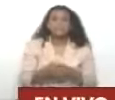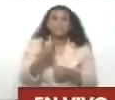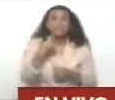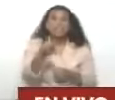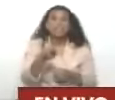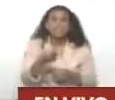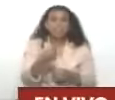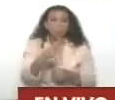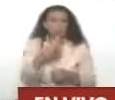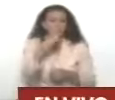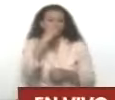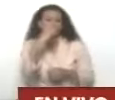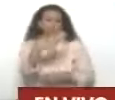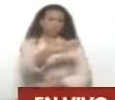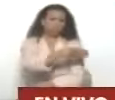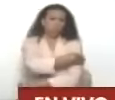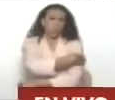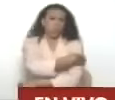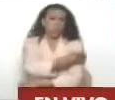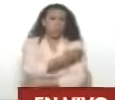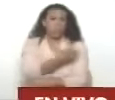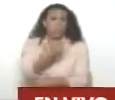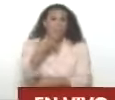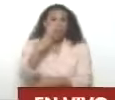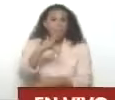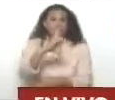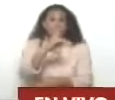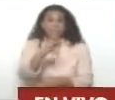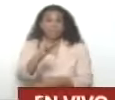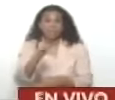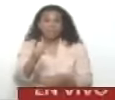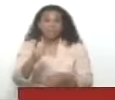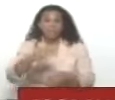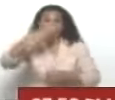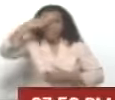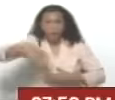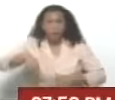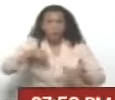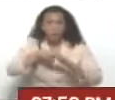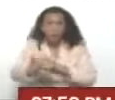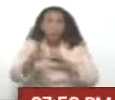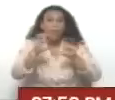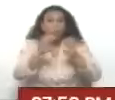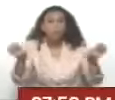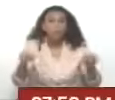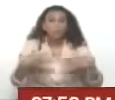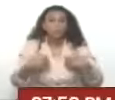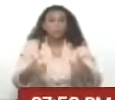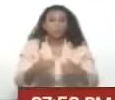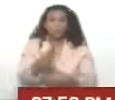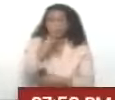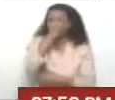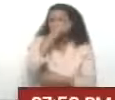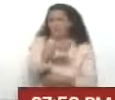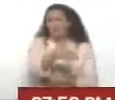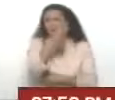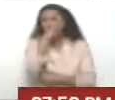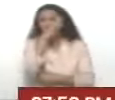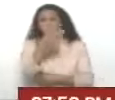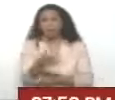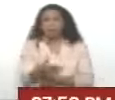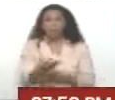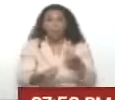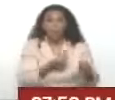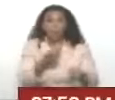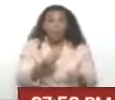los fascistas, la derecha, cuando creé las brigadas comunitarias militares? Para la educación y la salud se burlaron. Y mira por dónde